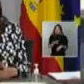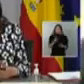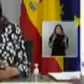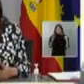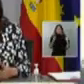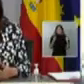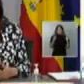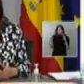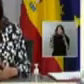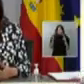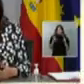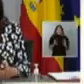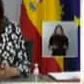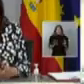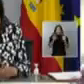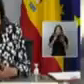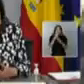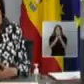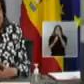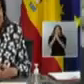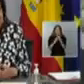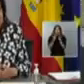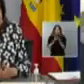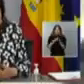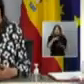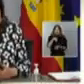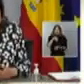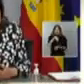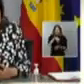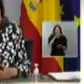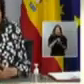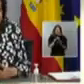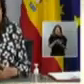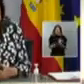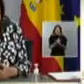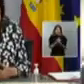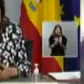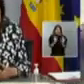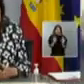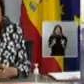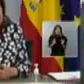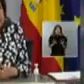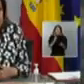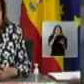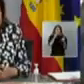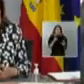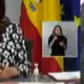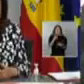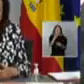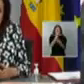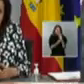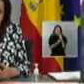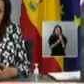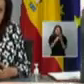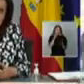yo no podría meter en mi coche a gente desconocida porque estoy trasplantado el riñón y entonces soy una persona de